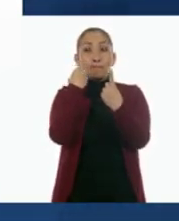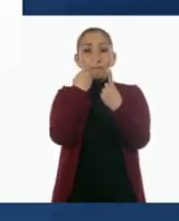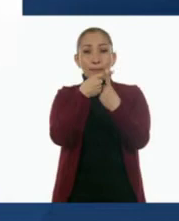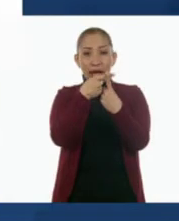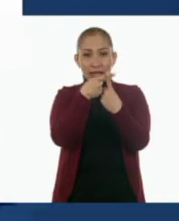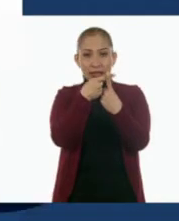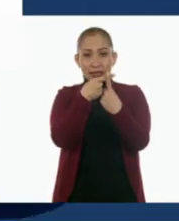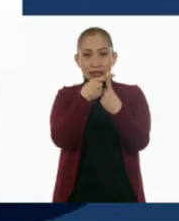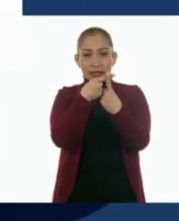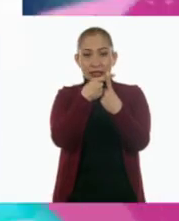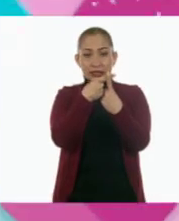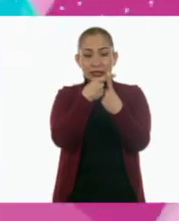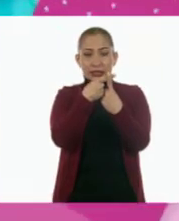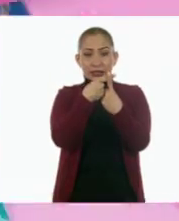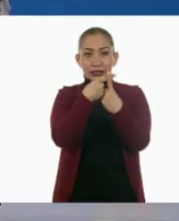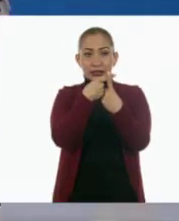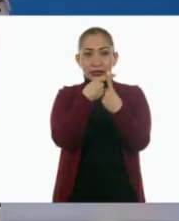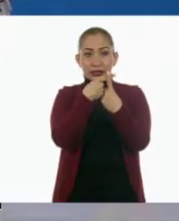Más